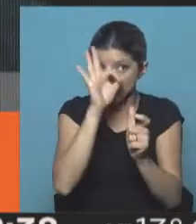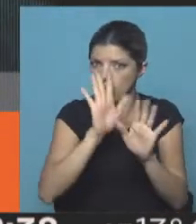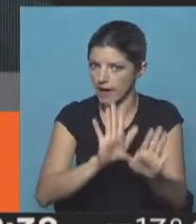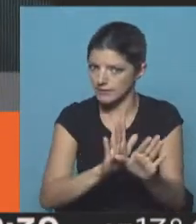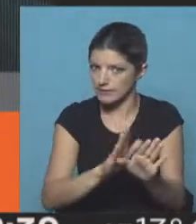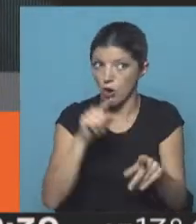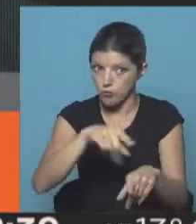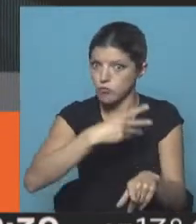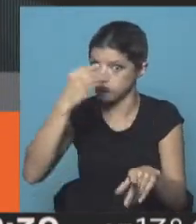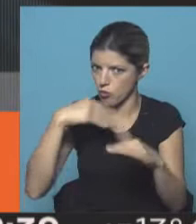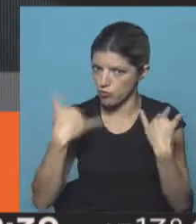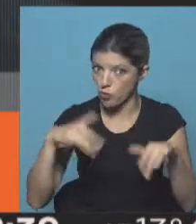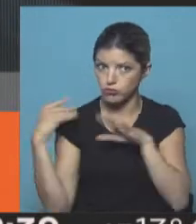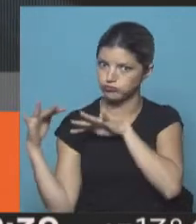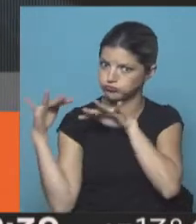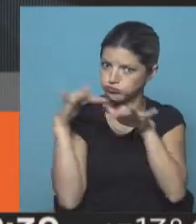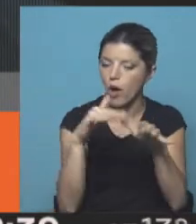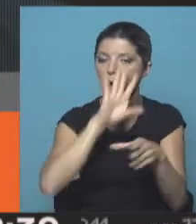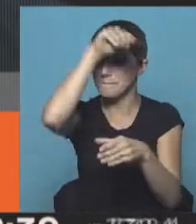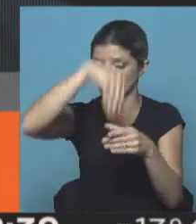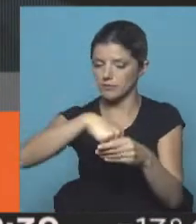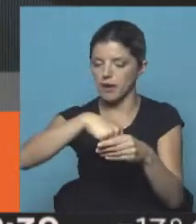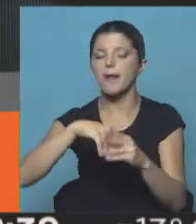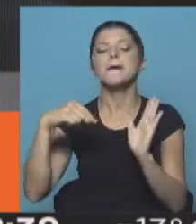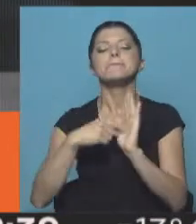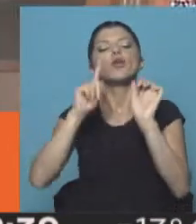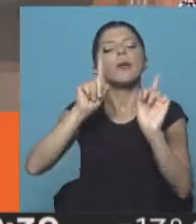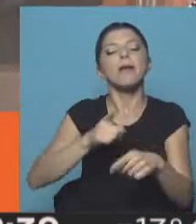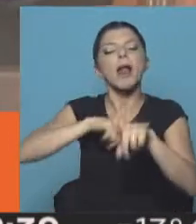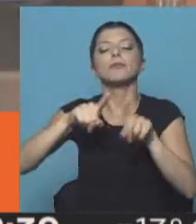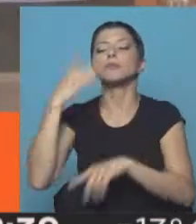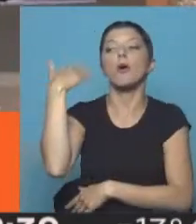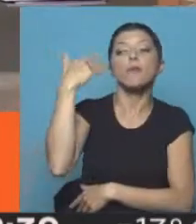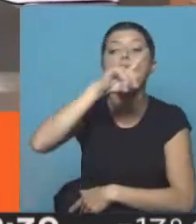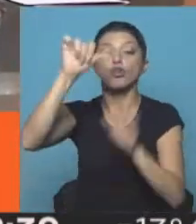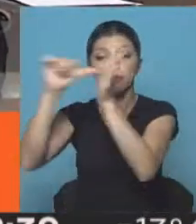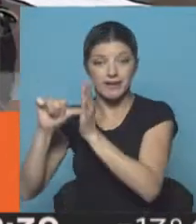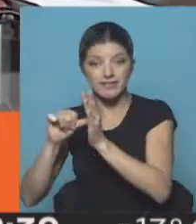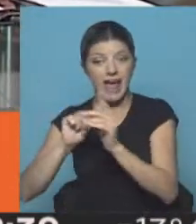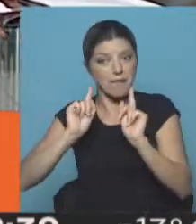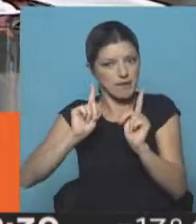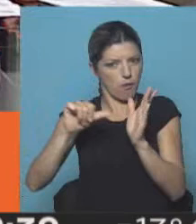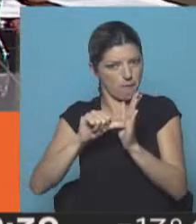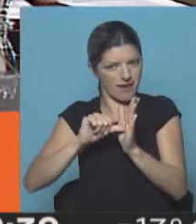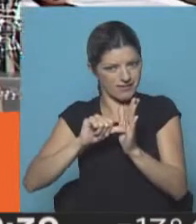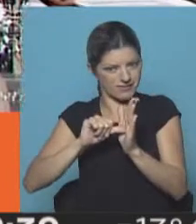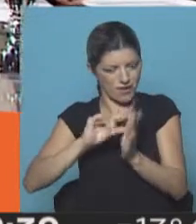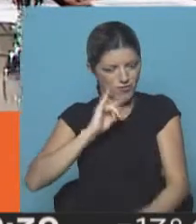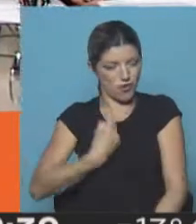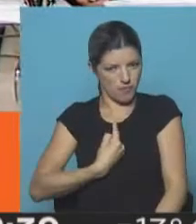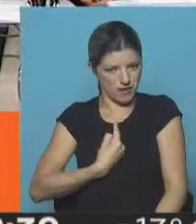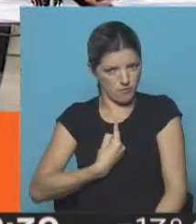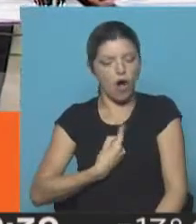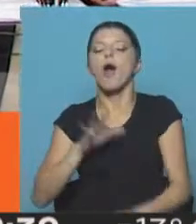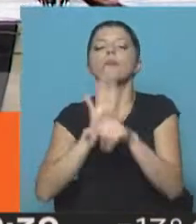en la apertura de la Asamblea Anual. Pero le hablan también, y en muchos casos, sobre todo a sus propios públicos. Si uno se toma el trabajo de ver el discurso de Obama, fue casi